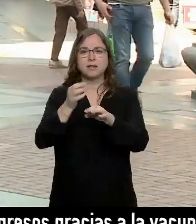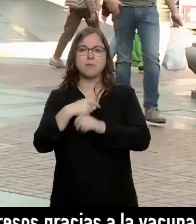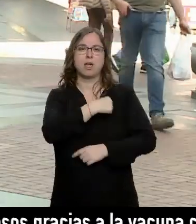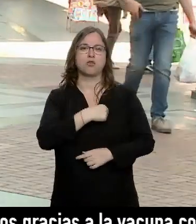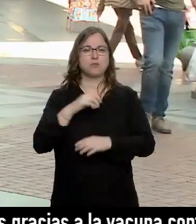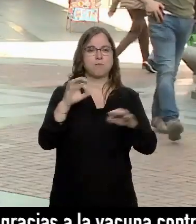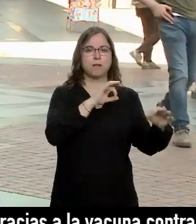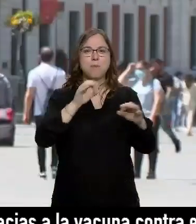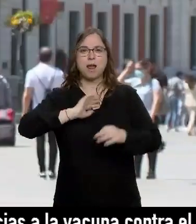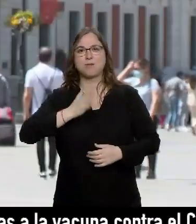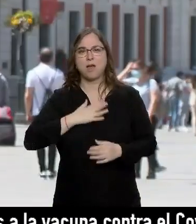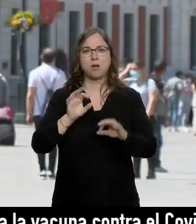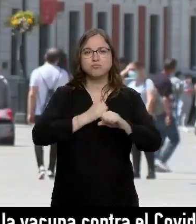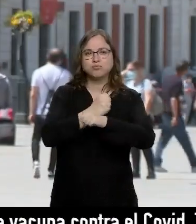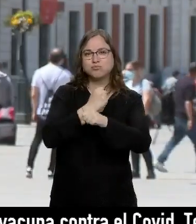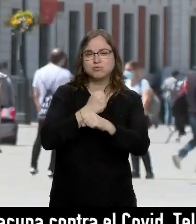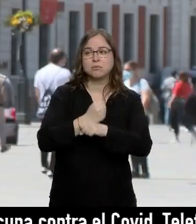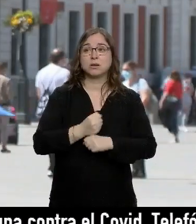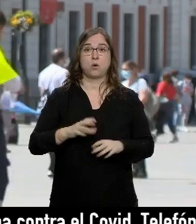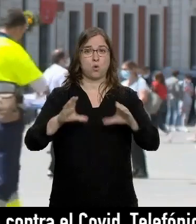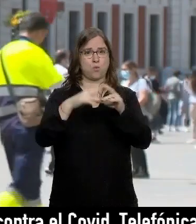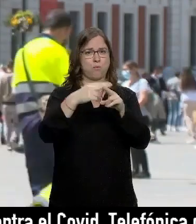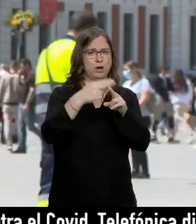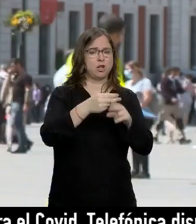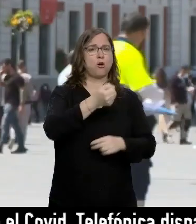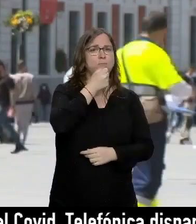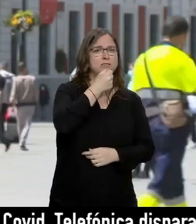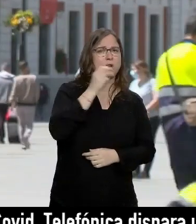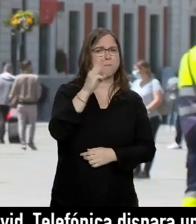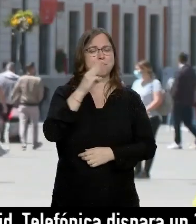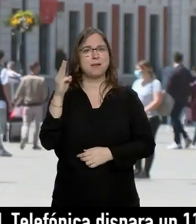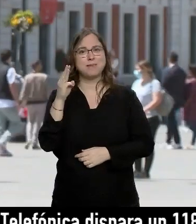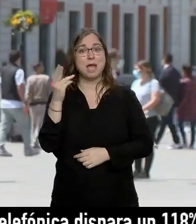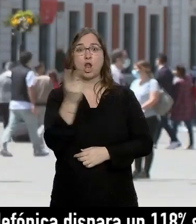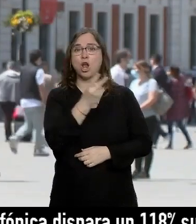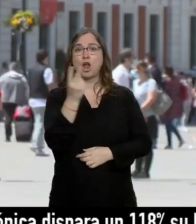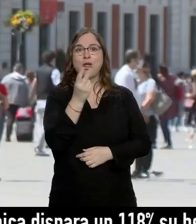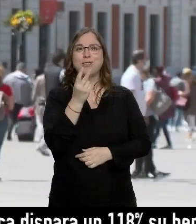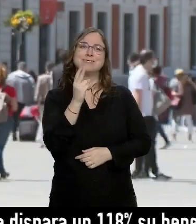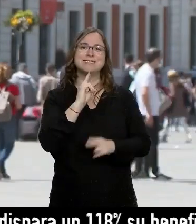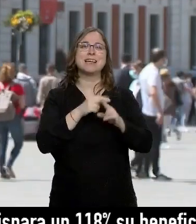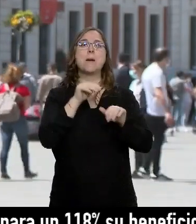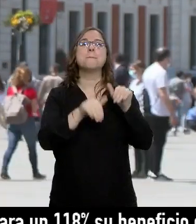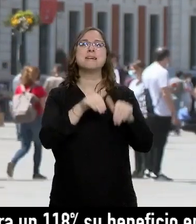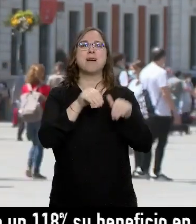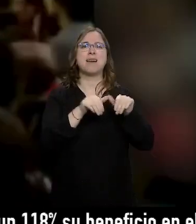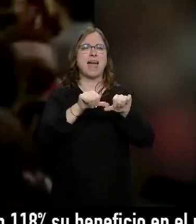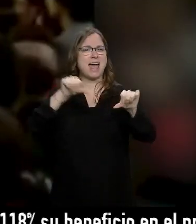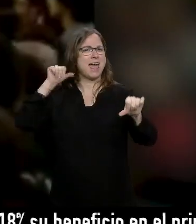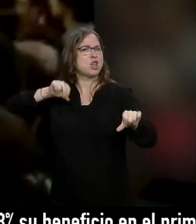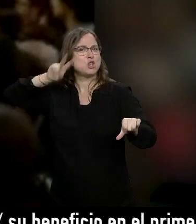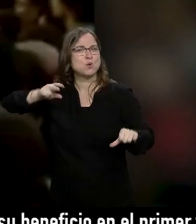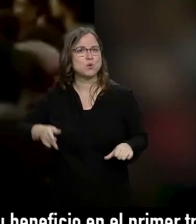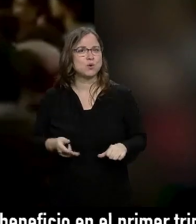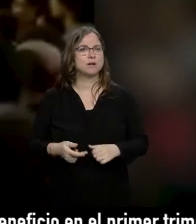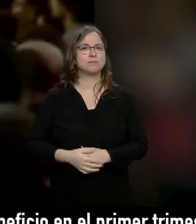comisiones, preparando el día siguiente. Los partidos políticos, tanto el Partido Socialista como el Partido Popular, ambos hicieron primarias, cosa que no estaban haciendo hasta ahora.